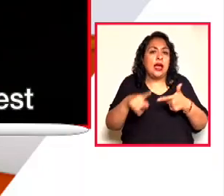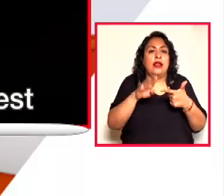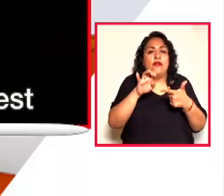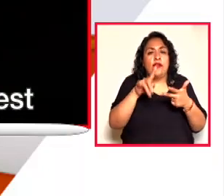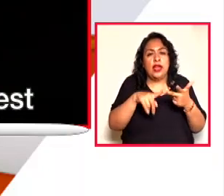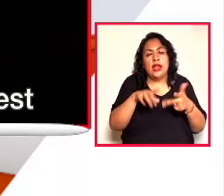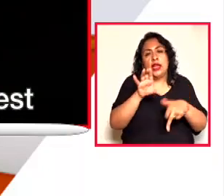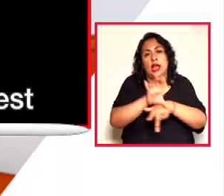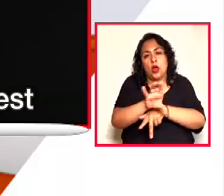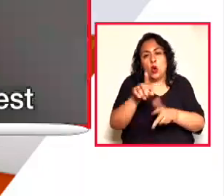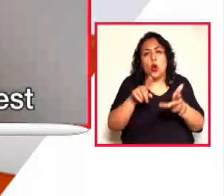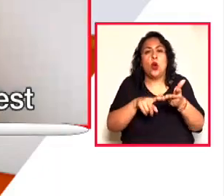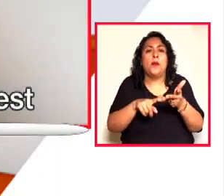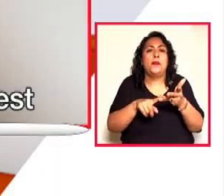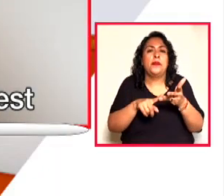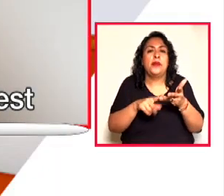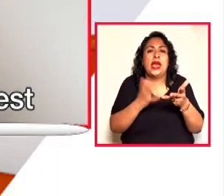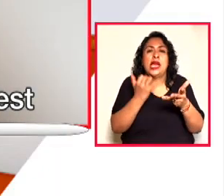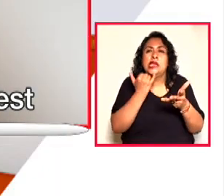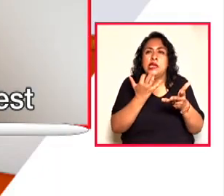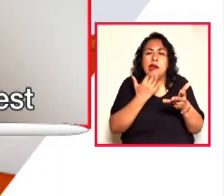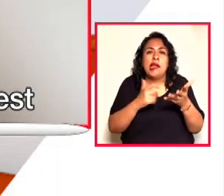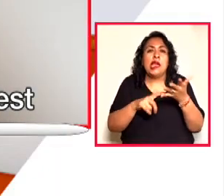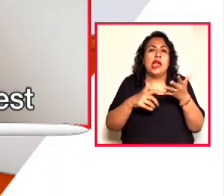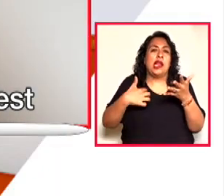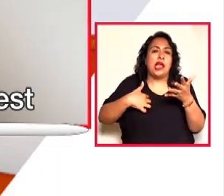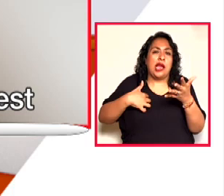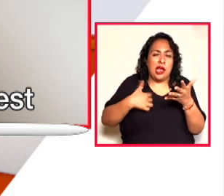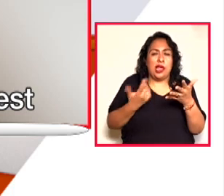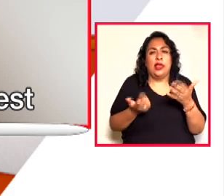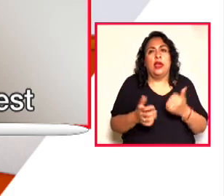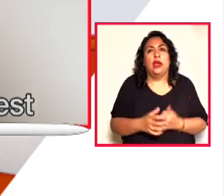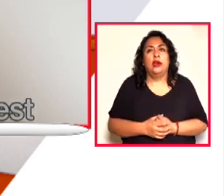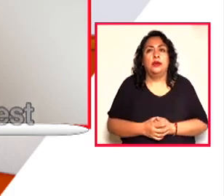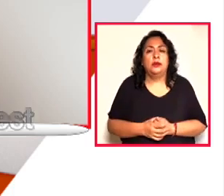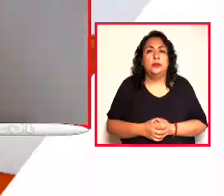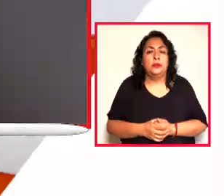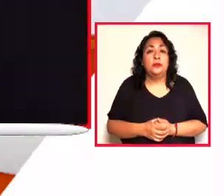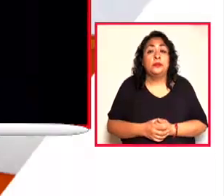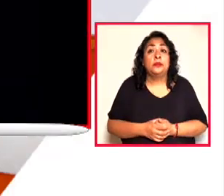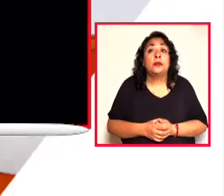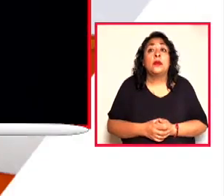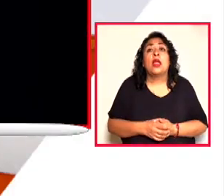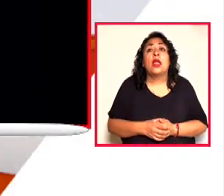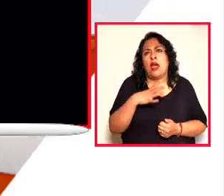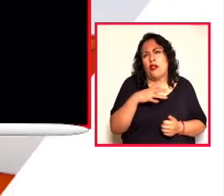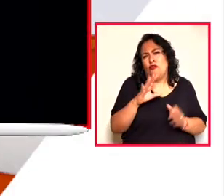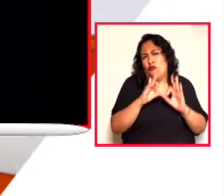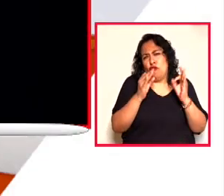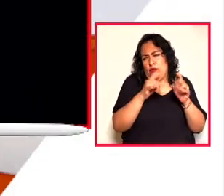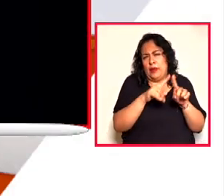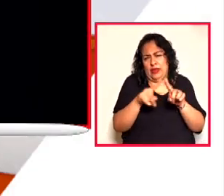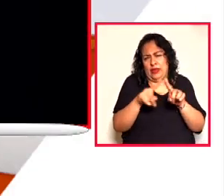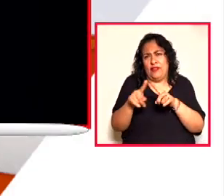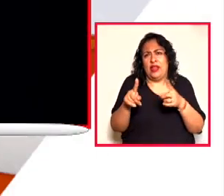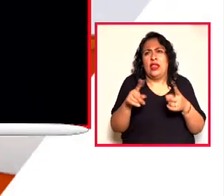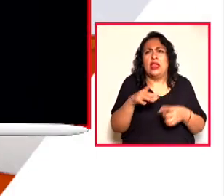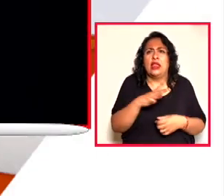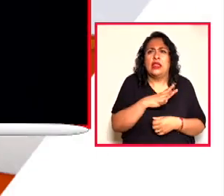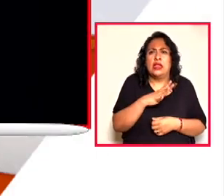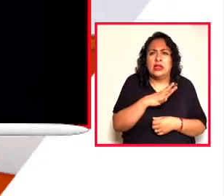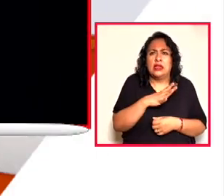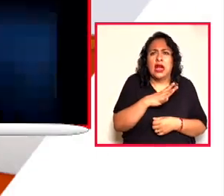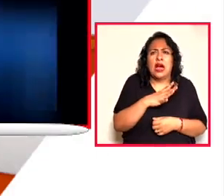Canadá, Israel. Y está en diferentes formatos. Tenemos